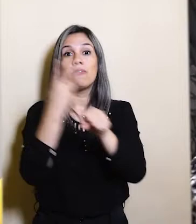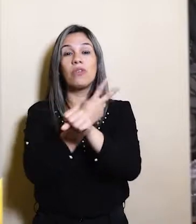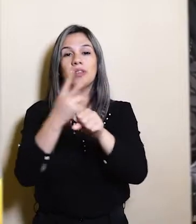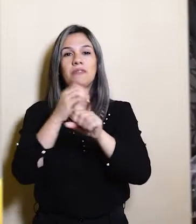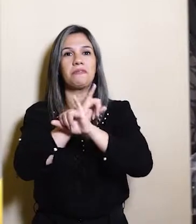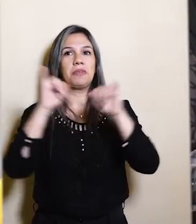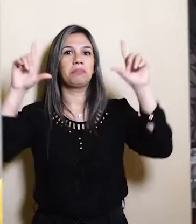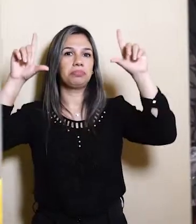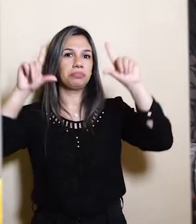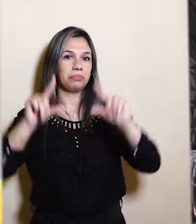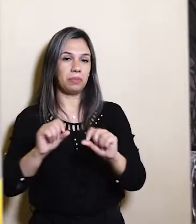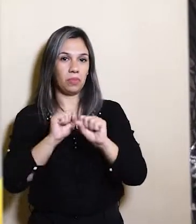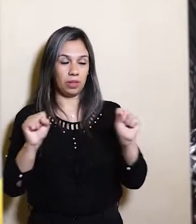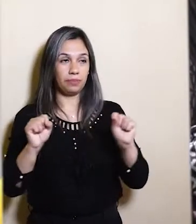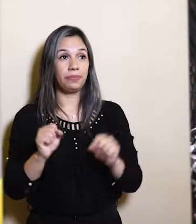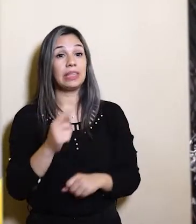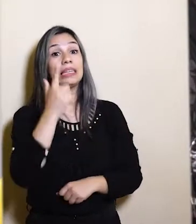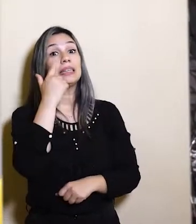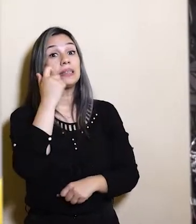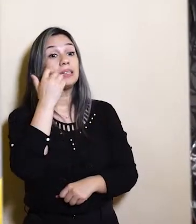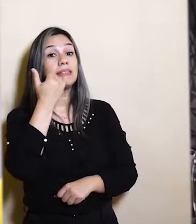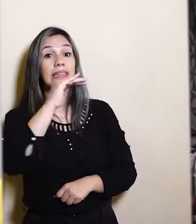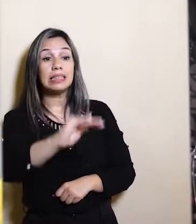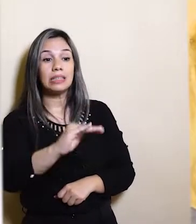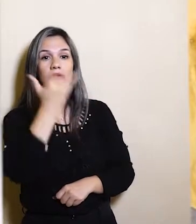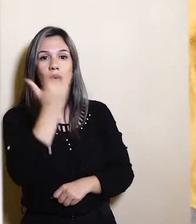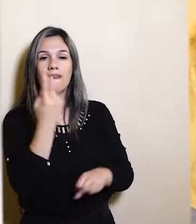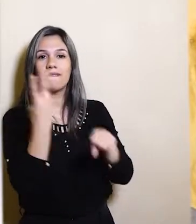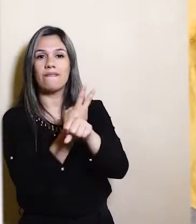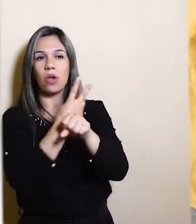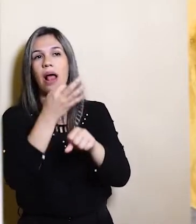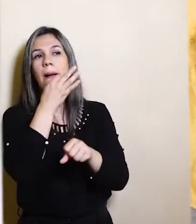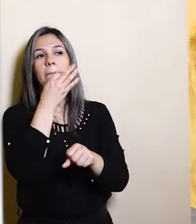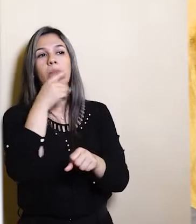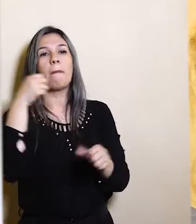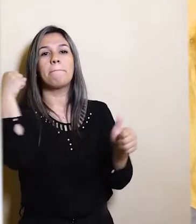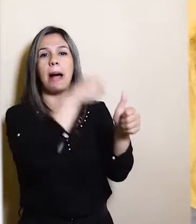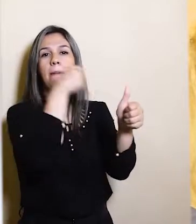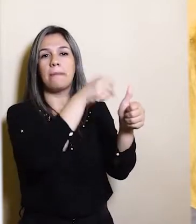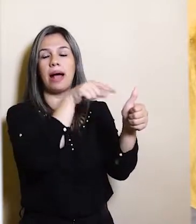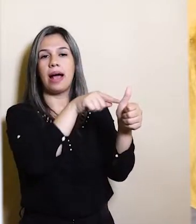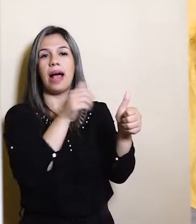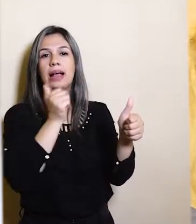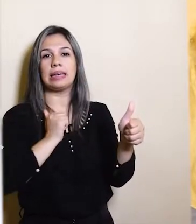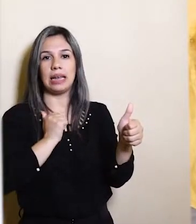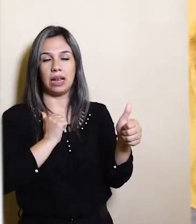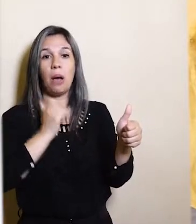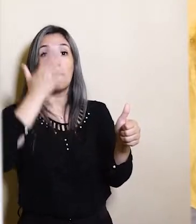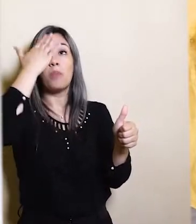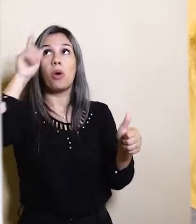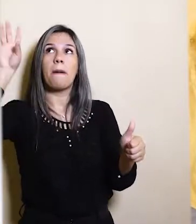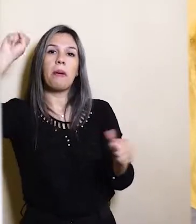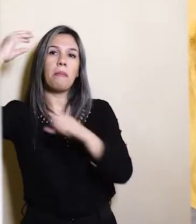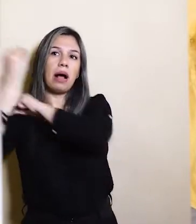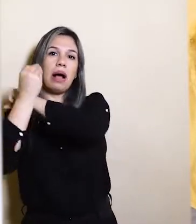permisible. Uh-huh. Un niño que genera violencia en la escuela, que le pega a la niña porque el papá le dijo que está bien pegarle a la niña, o